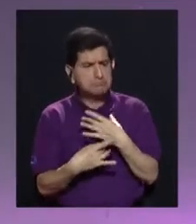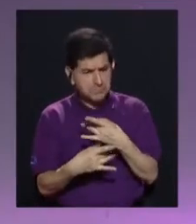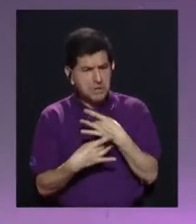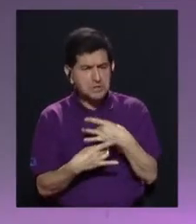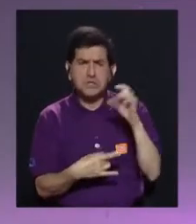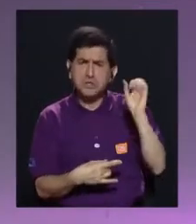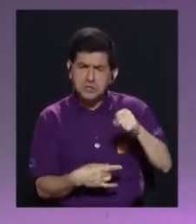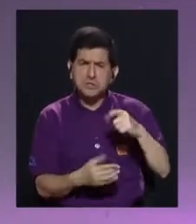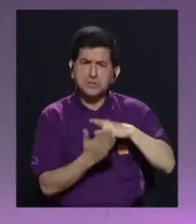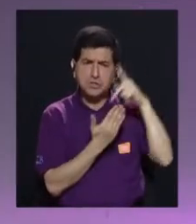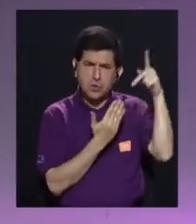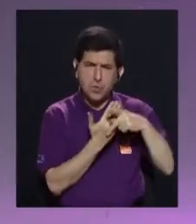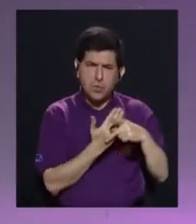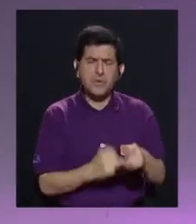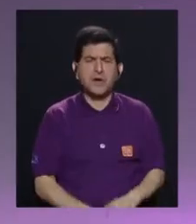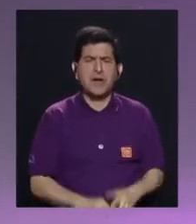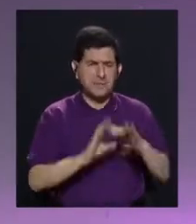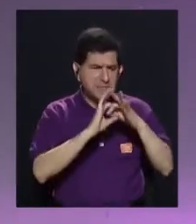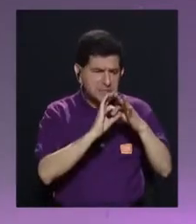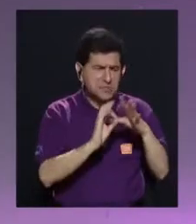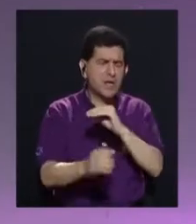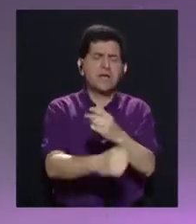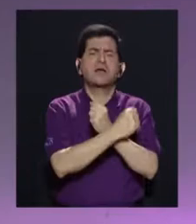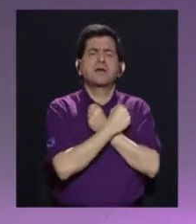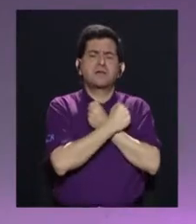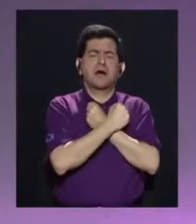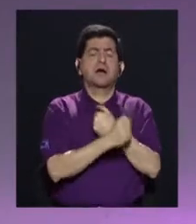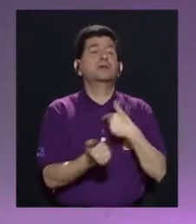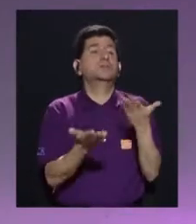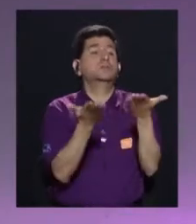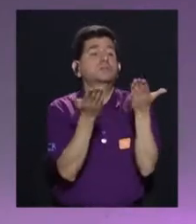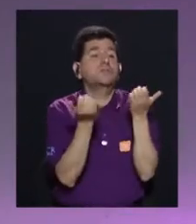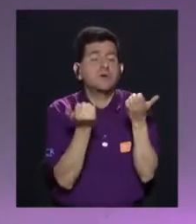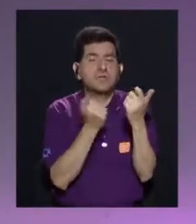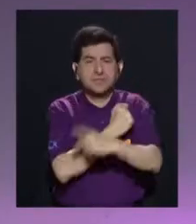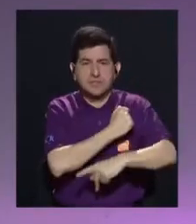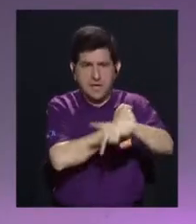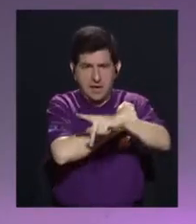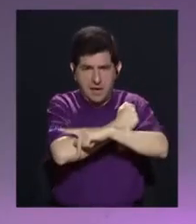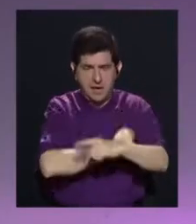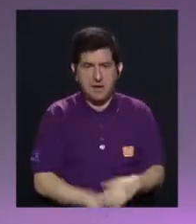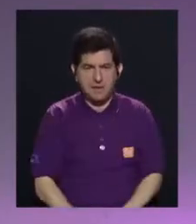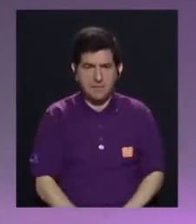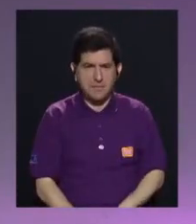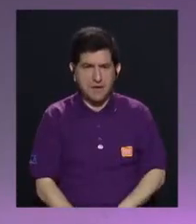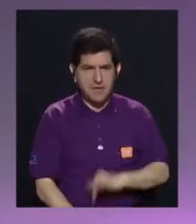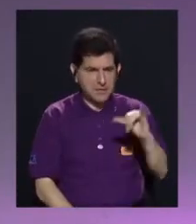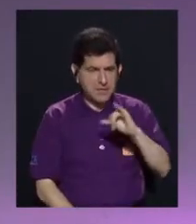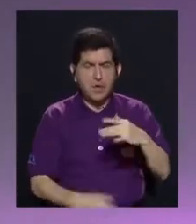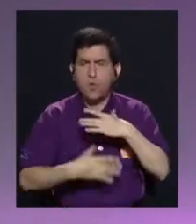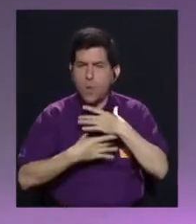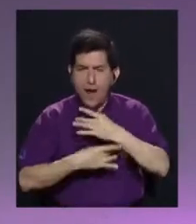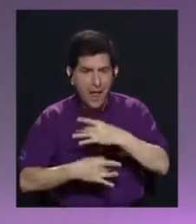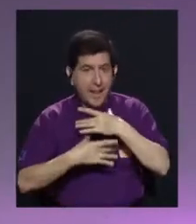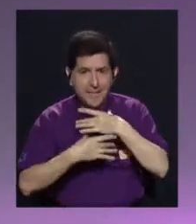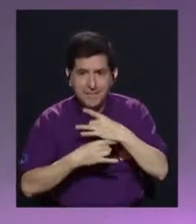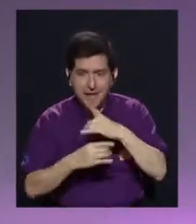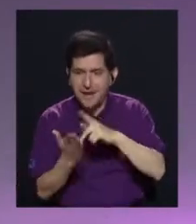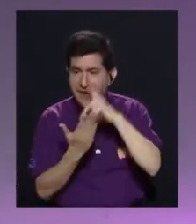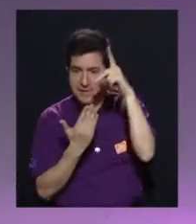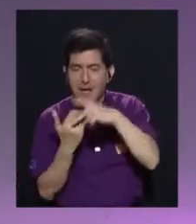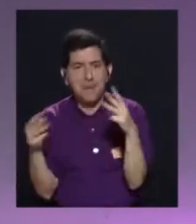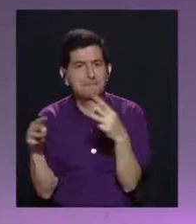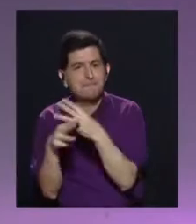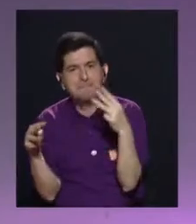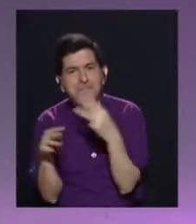sobre un programa de sexualidad y afectividad yo quisiera que el país estuviese tan y tan interesado en los programas de